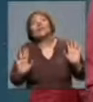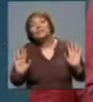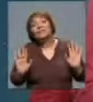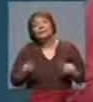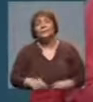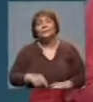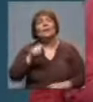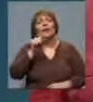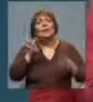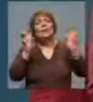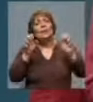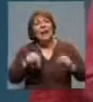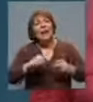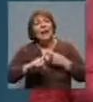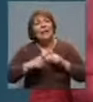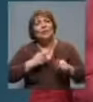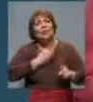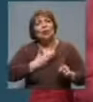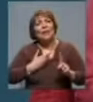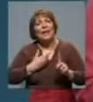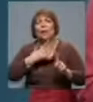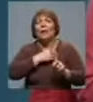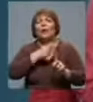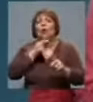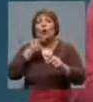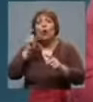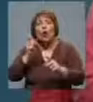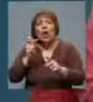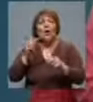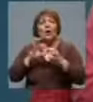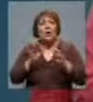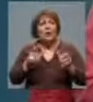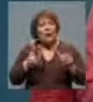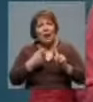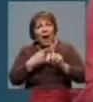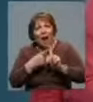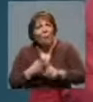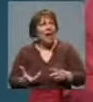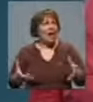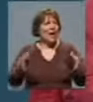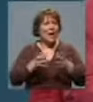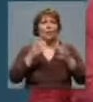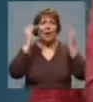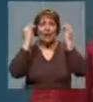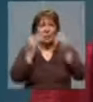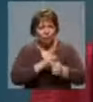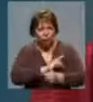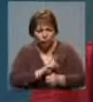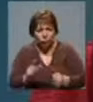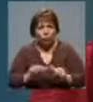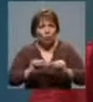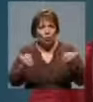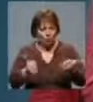Y usted como califica la actual relación del gobierno con la oposición ya no hay acuerdo multipartidario por la educación